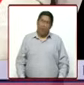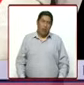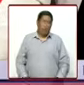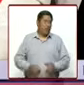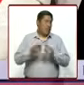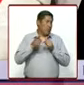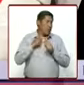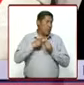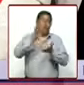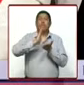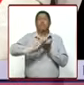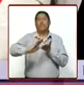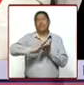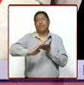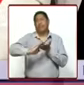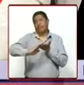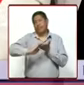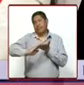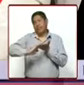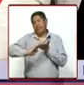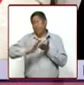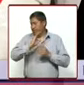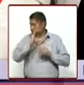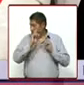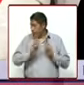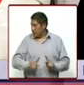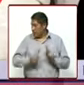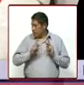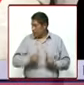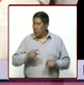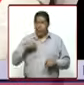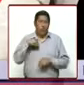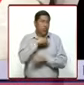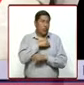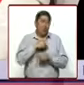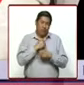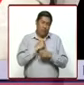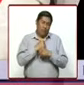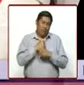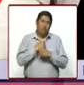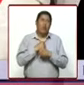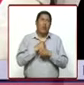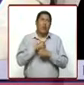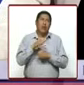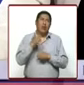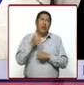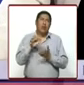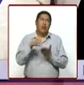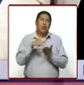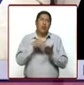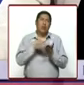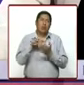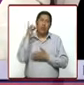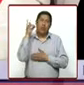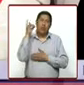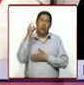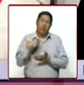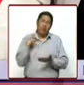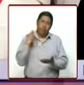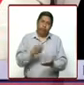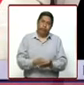Primero pedir disculpas a la ciudadanía porque estamos haciendo esta obra. Son 10 millones de bolivianos de